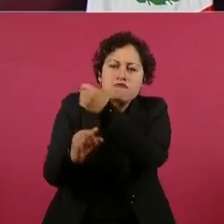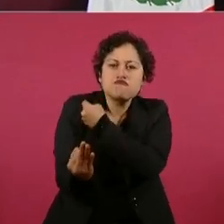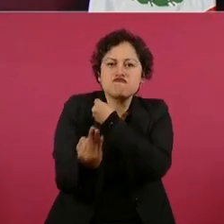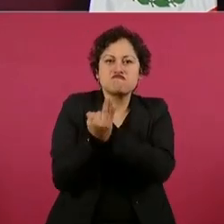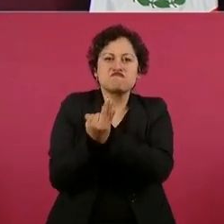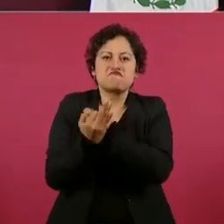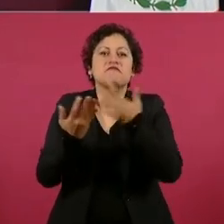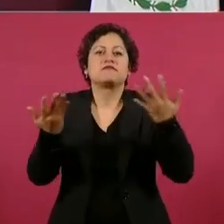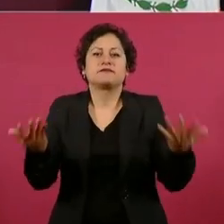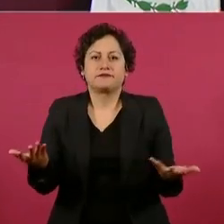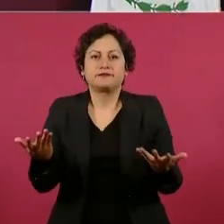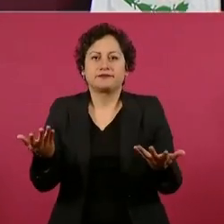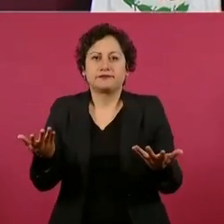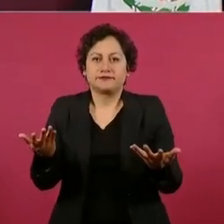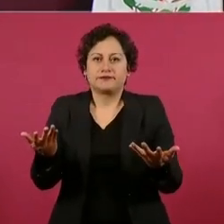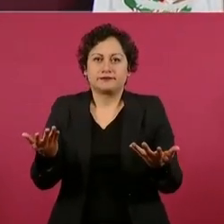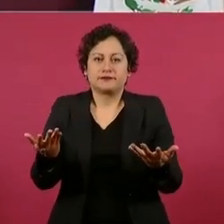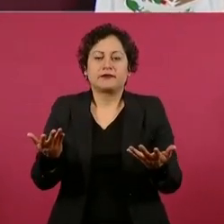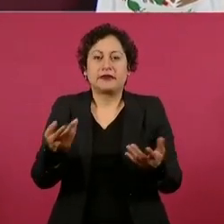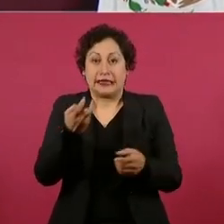nos habían desaforado,